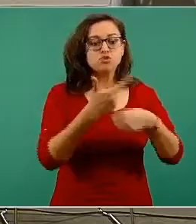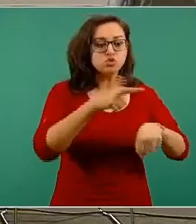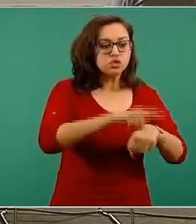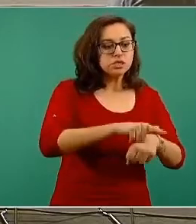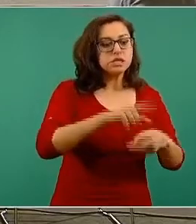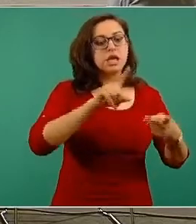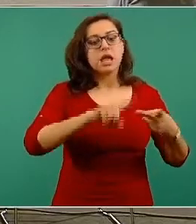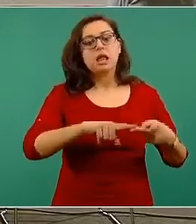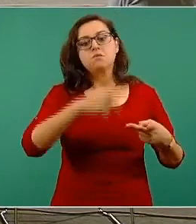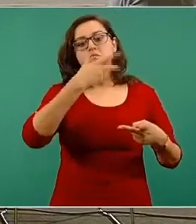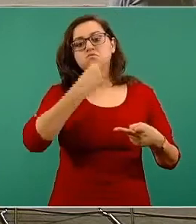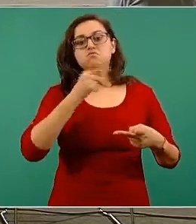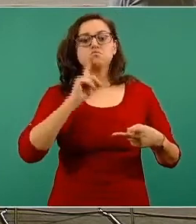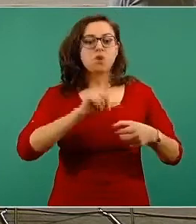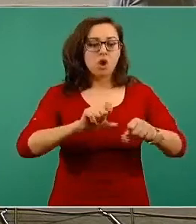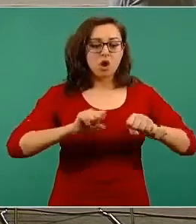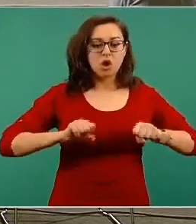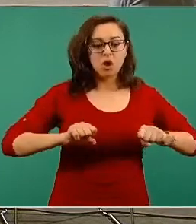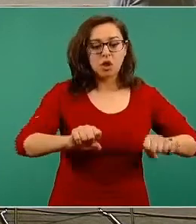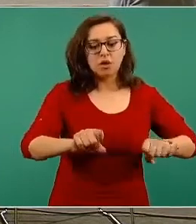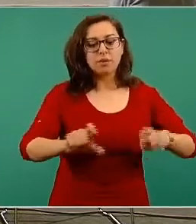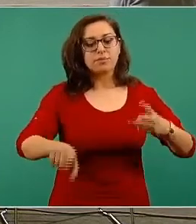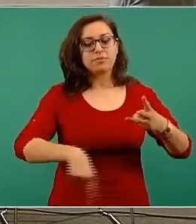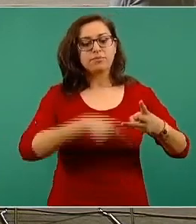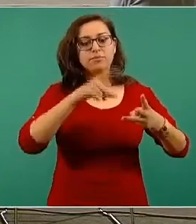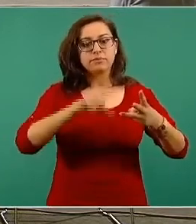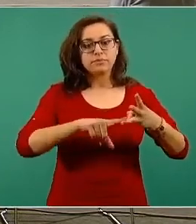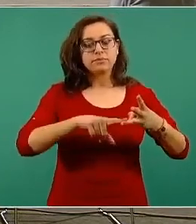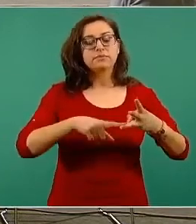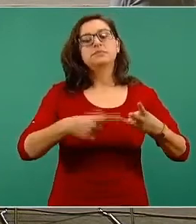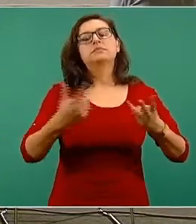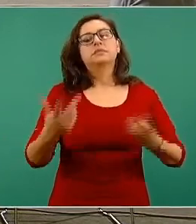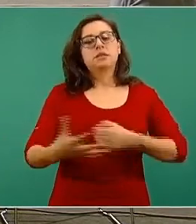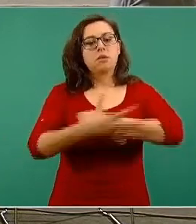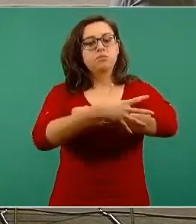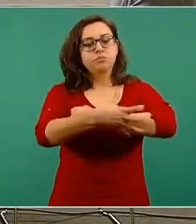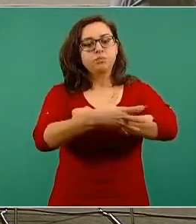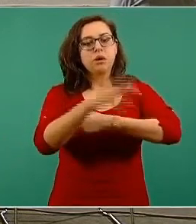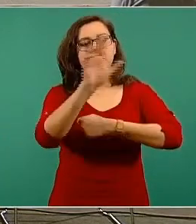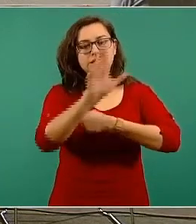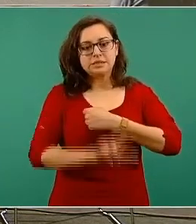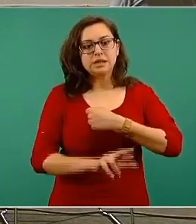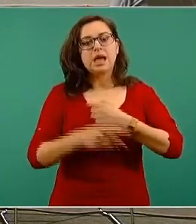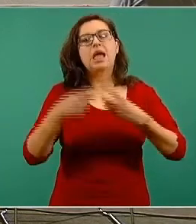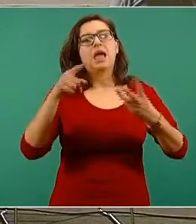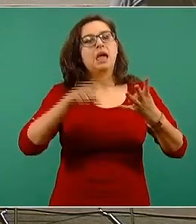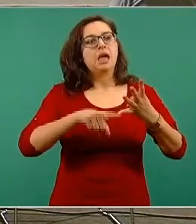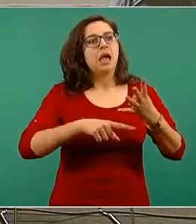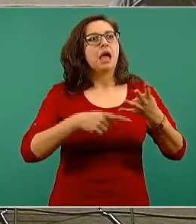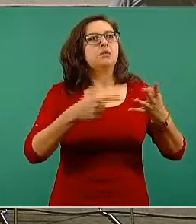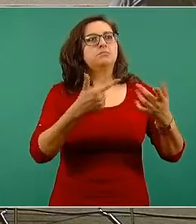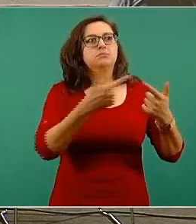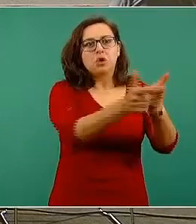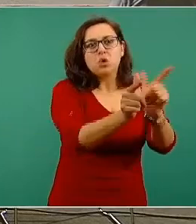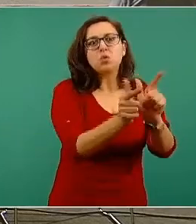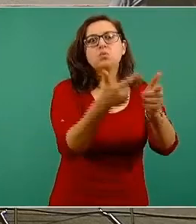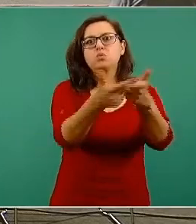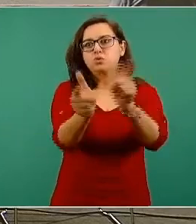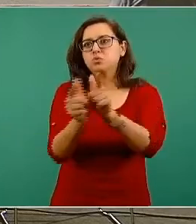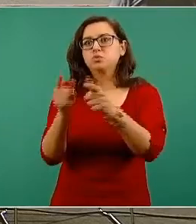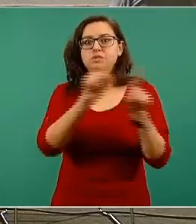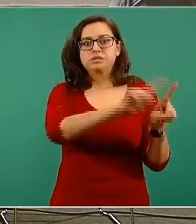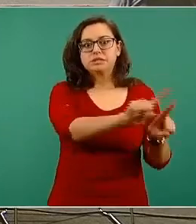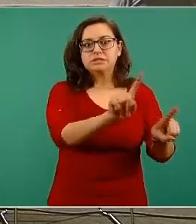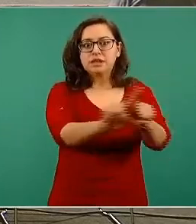hablando de camilleros, estamos hablando de técnicos radiólogos, estamos hablando de varios grupos. Entonces, llegar a todos